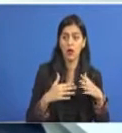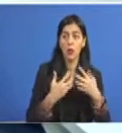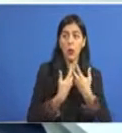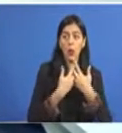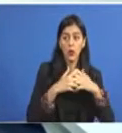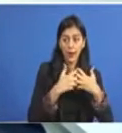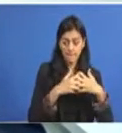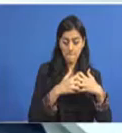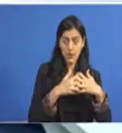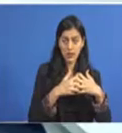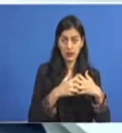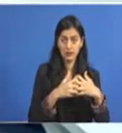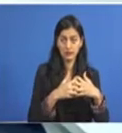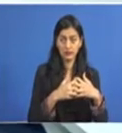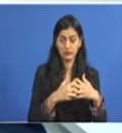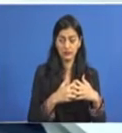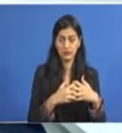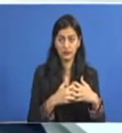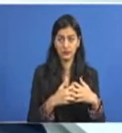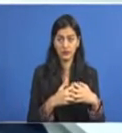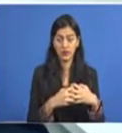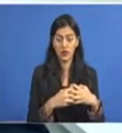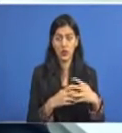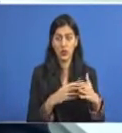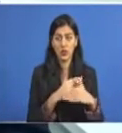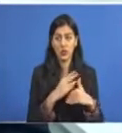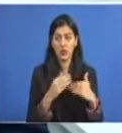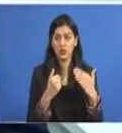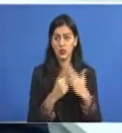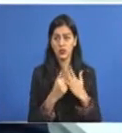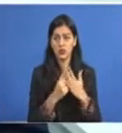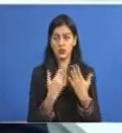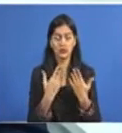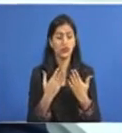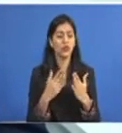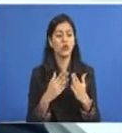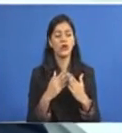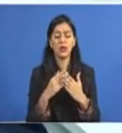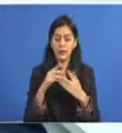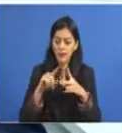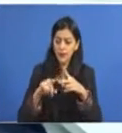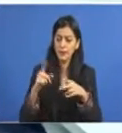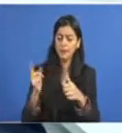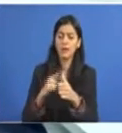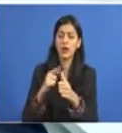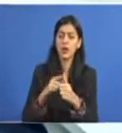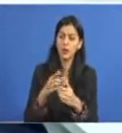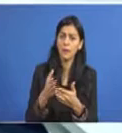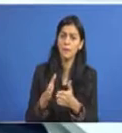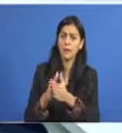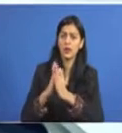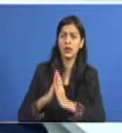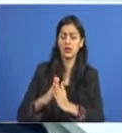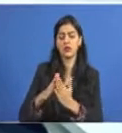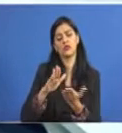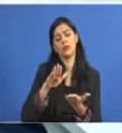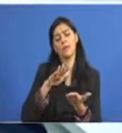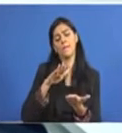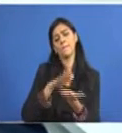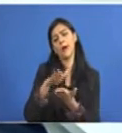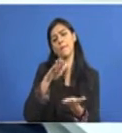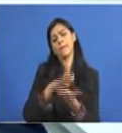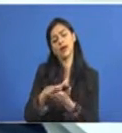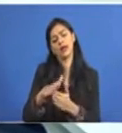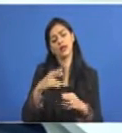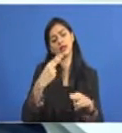sí, con todos los términos sacando sobre su operación, es lo principal. Y de ahí, lo más importante, la sugerencia es establecer